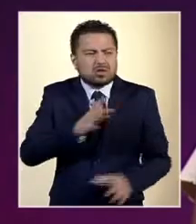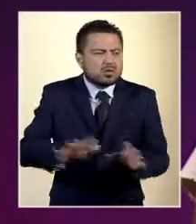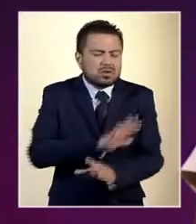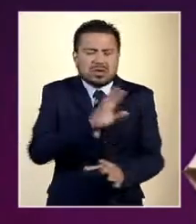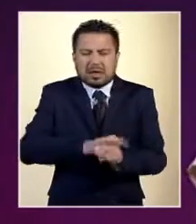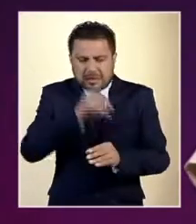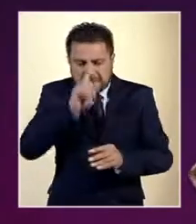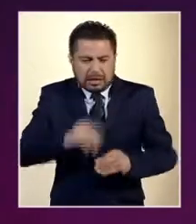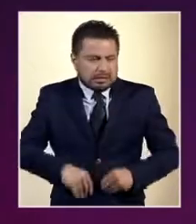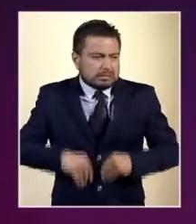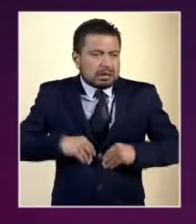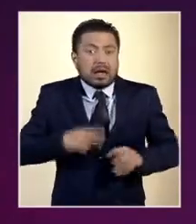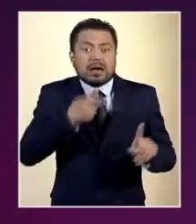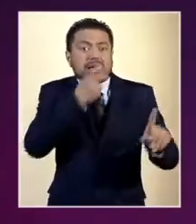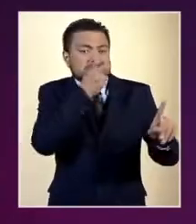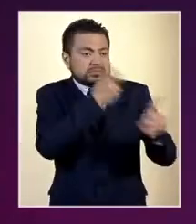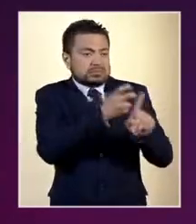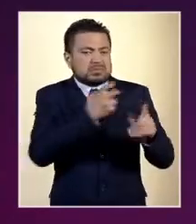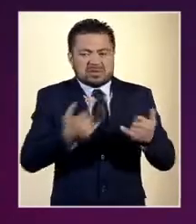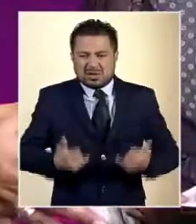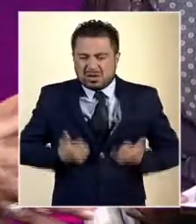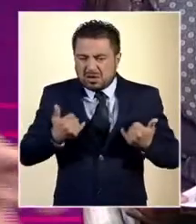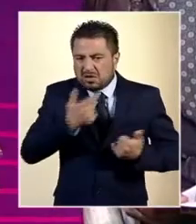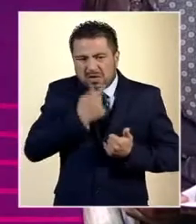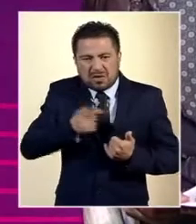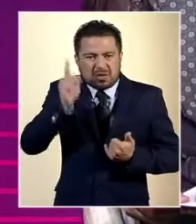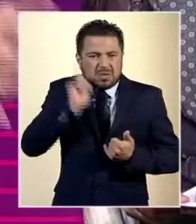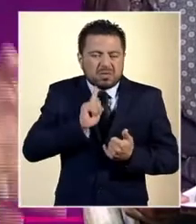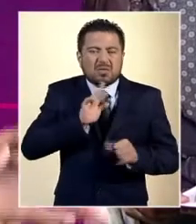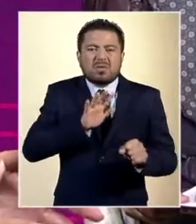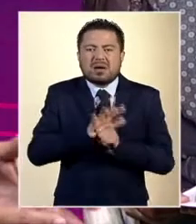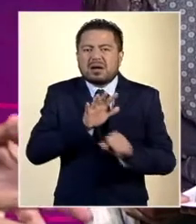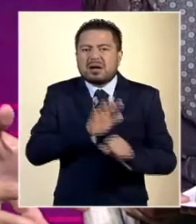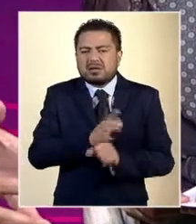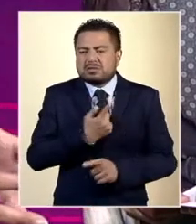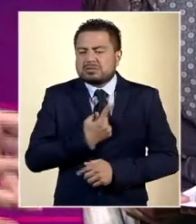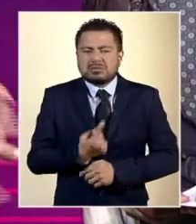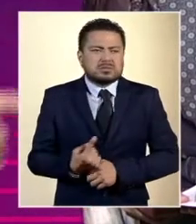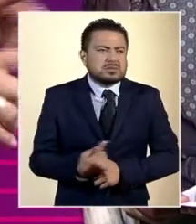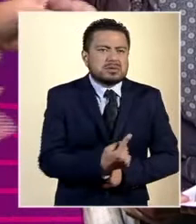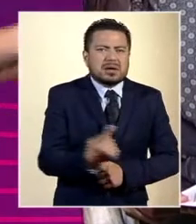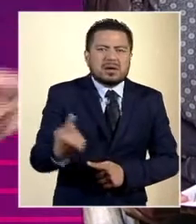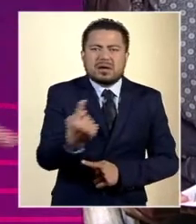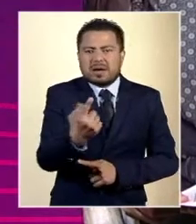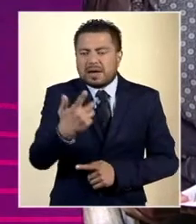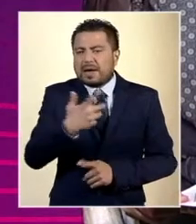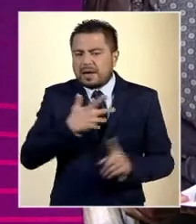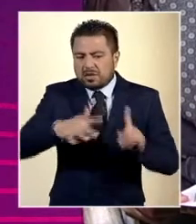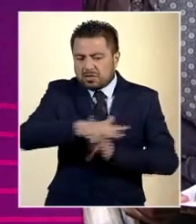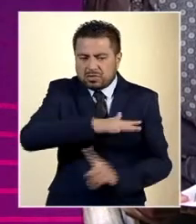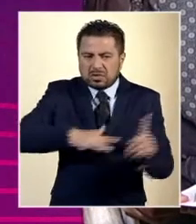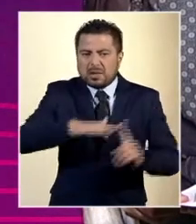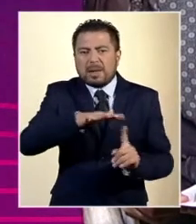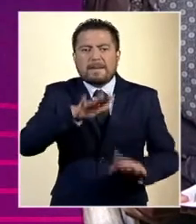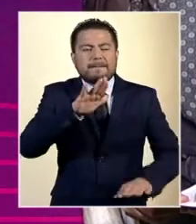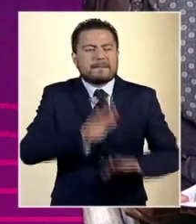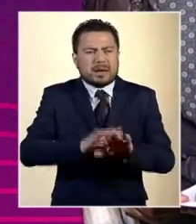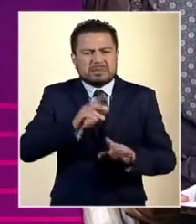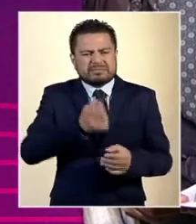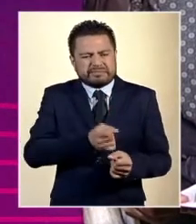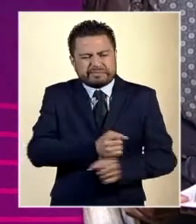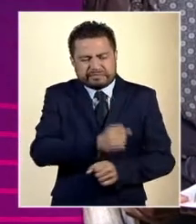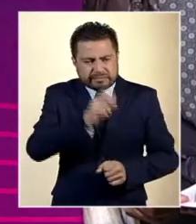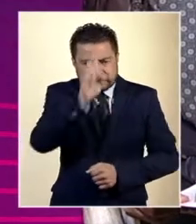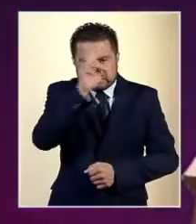supervivencia. Entonces, ese chico, esa chica que está solito, que está en un entorno muy